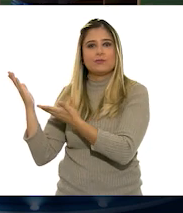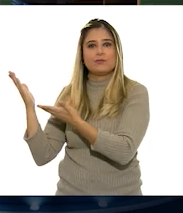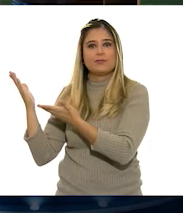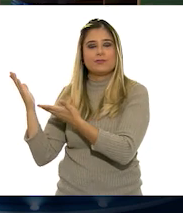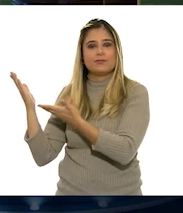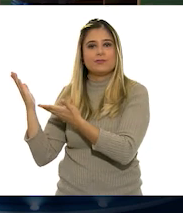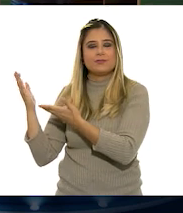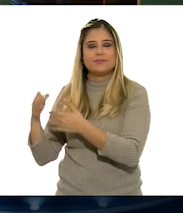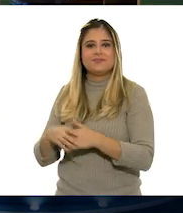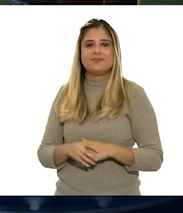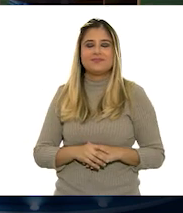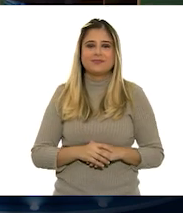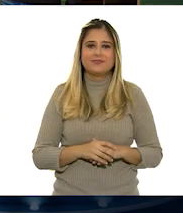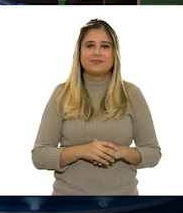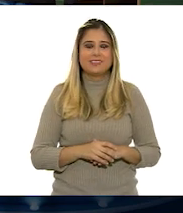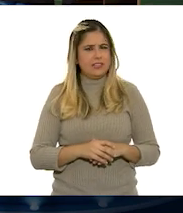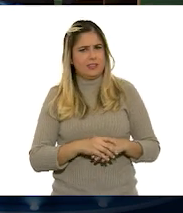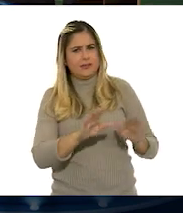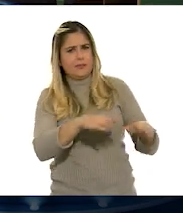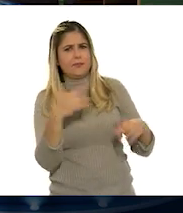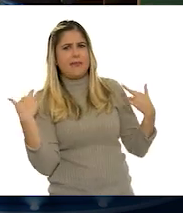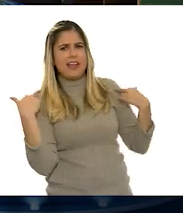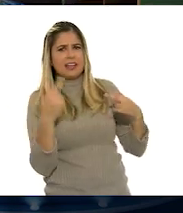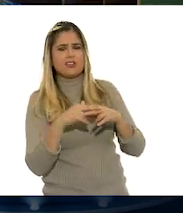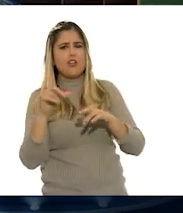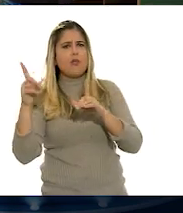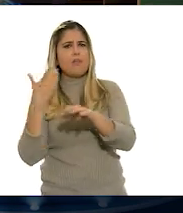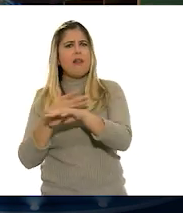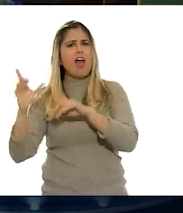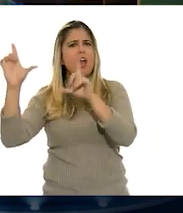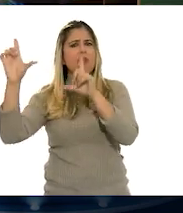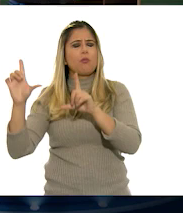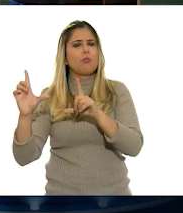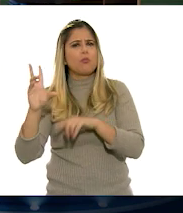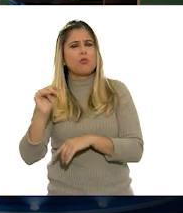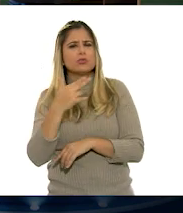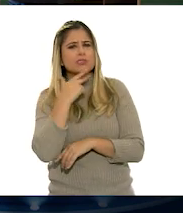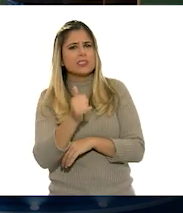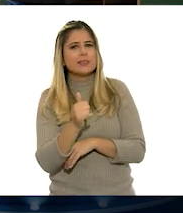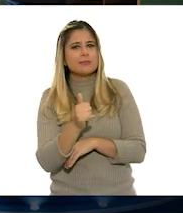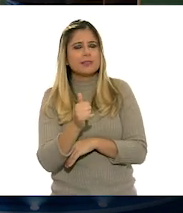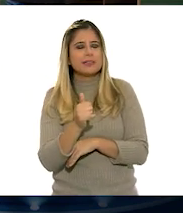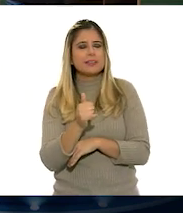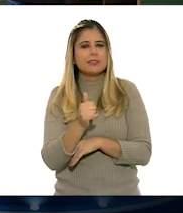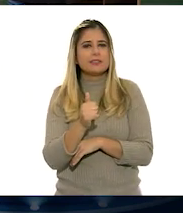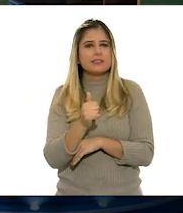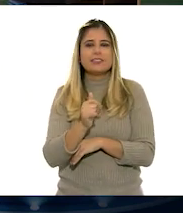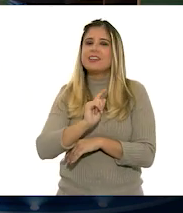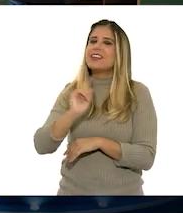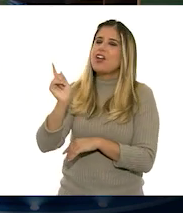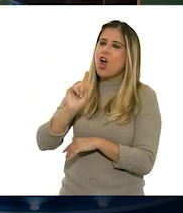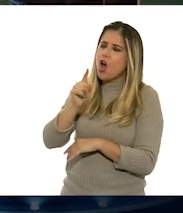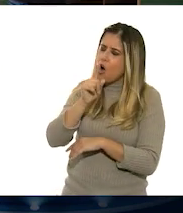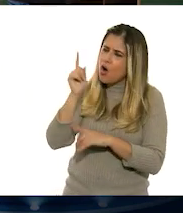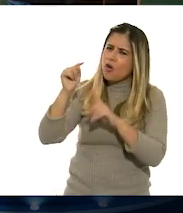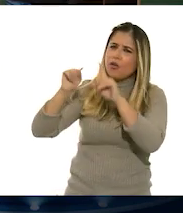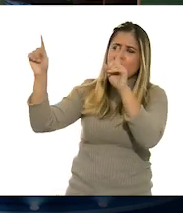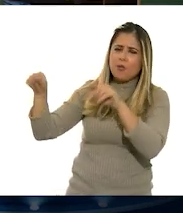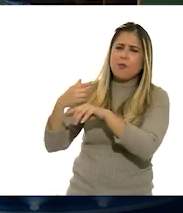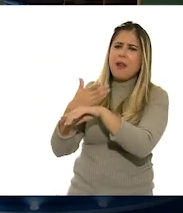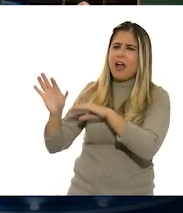profesor. Oiga, pero la pantalla está en blanco, creo que no funciona, ¿eh? Está perfecta, Juan